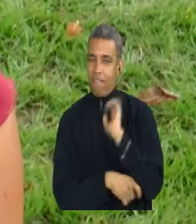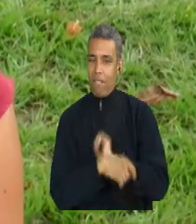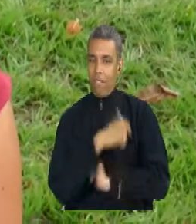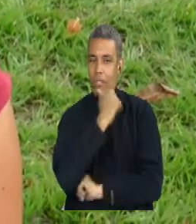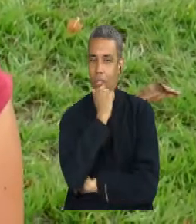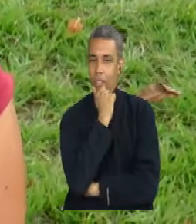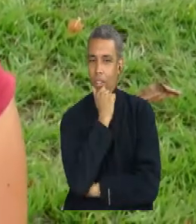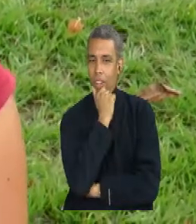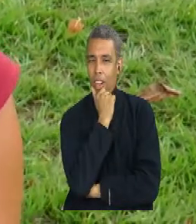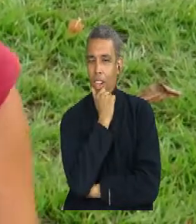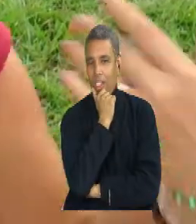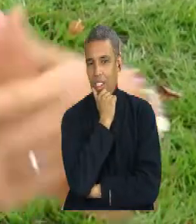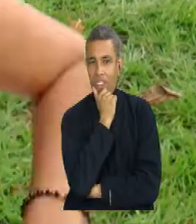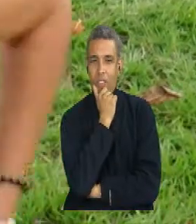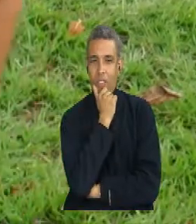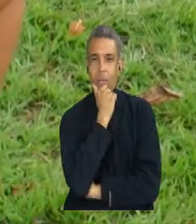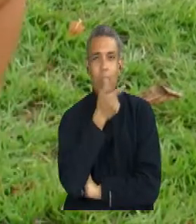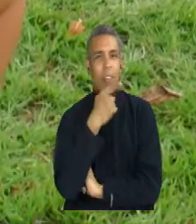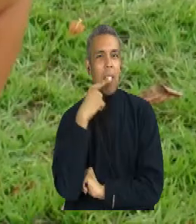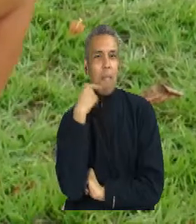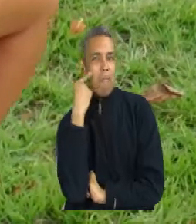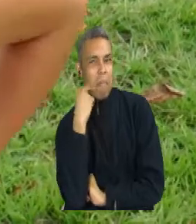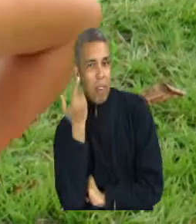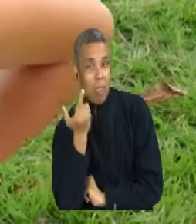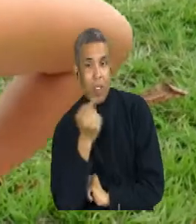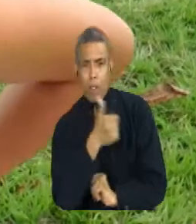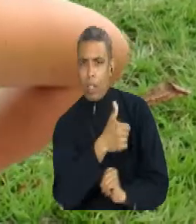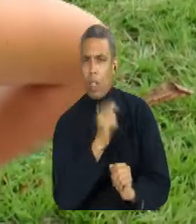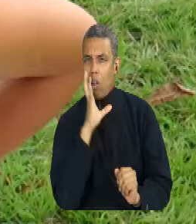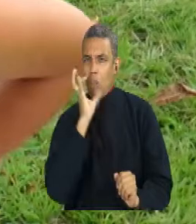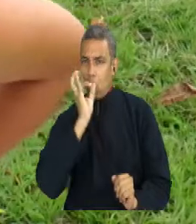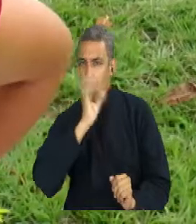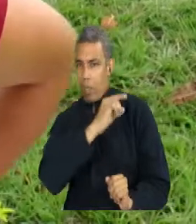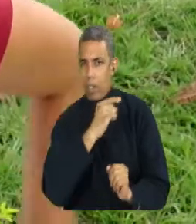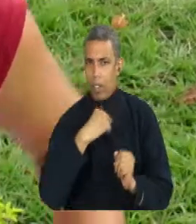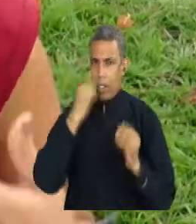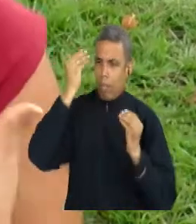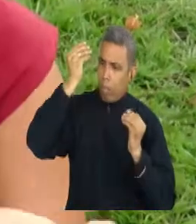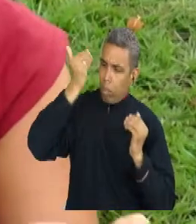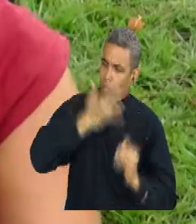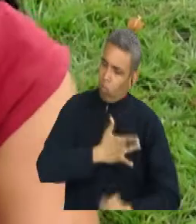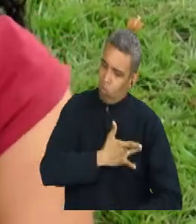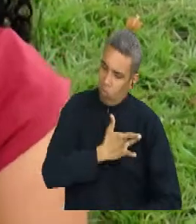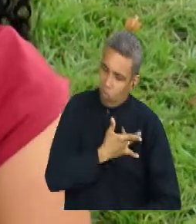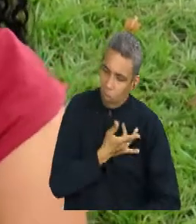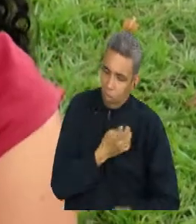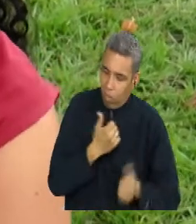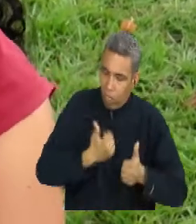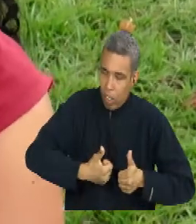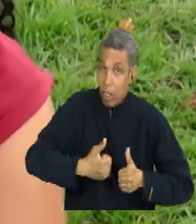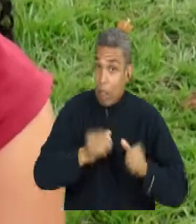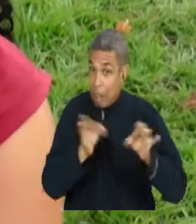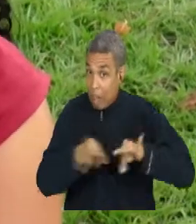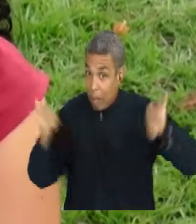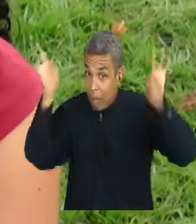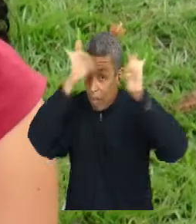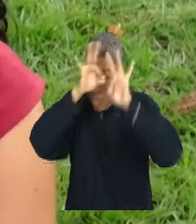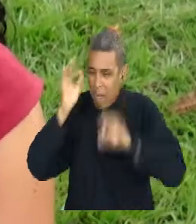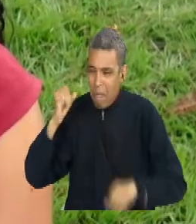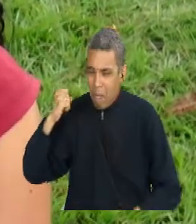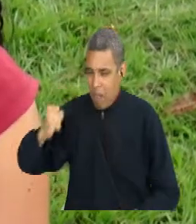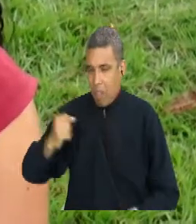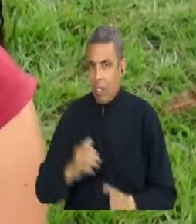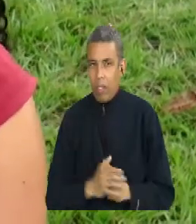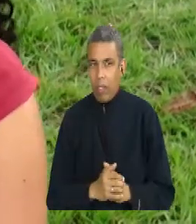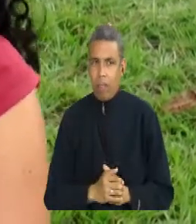sonrisa simplemente, que tenga buenos sentimientos. Para mí eso es más lo que vale, por lo menos como una mujer enamorar a un hombre.